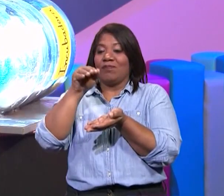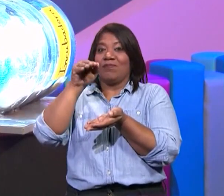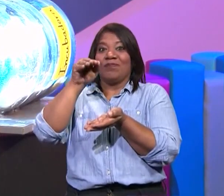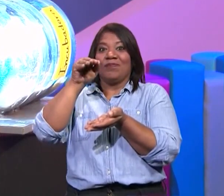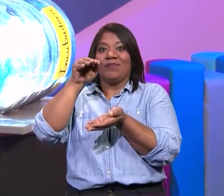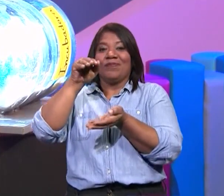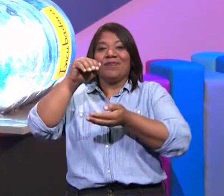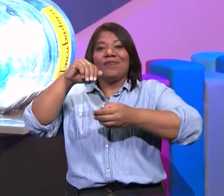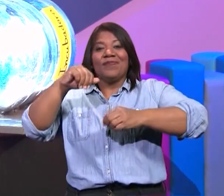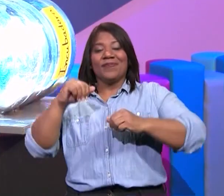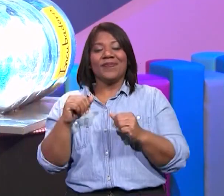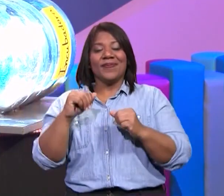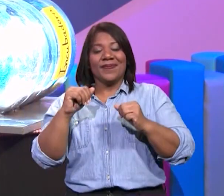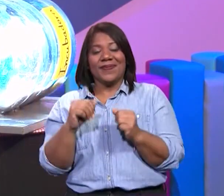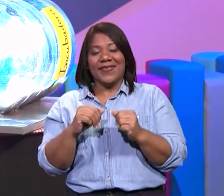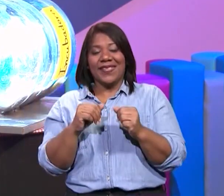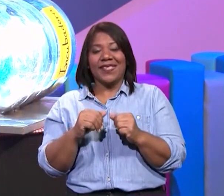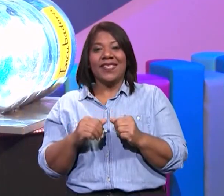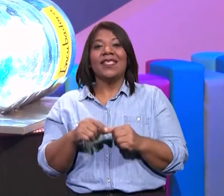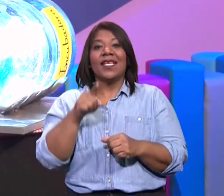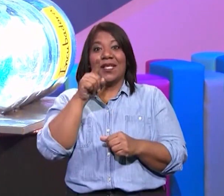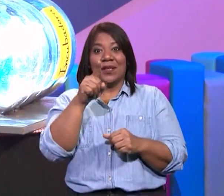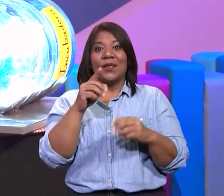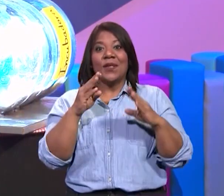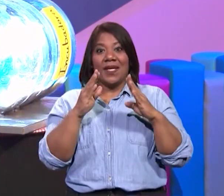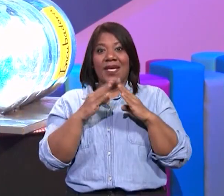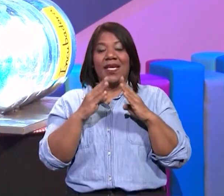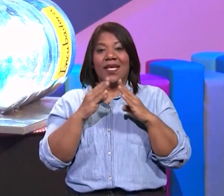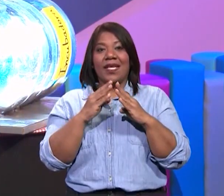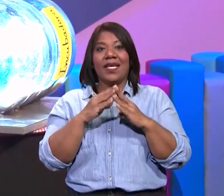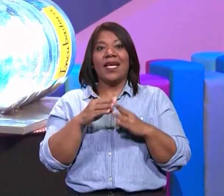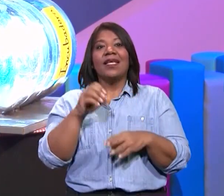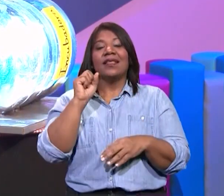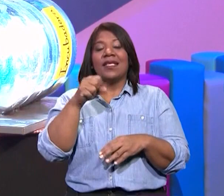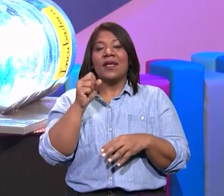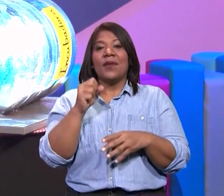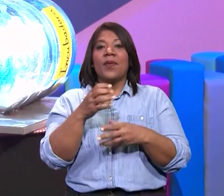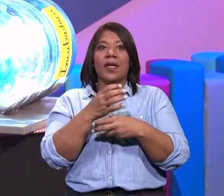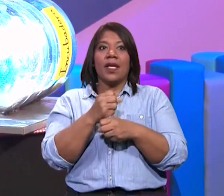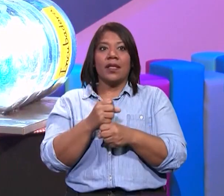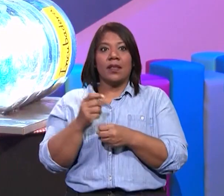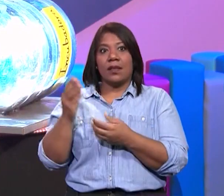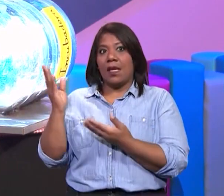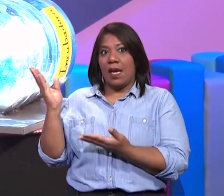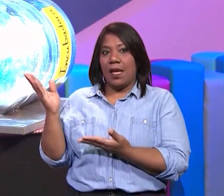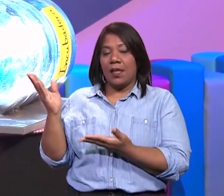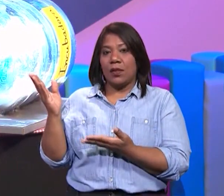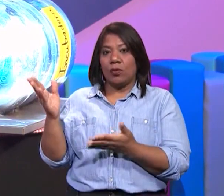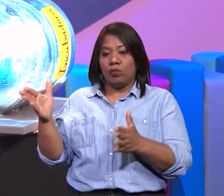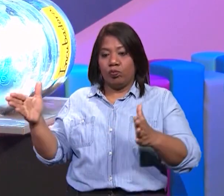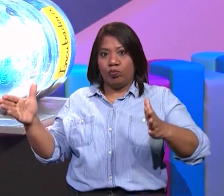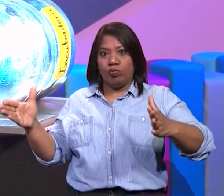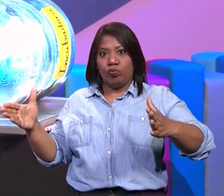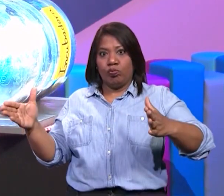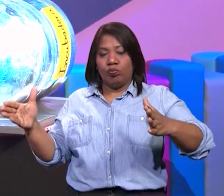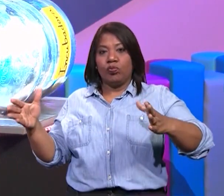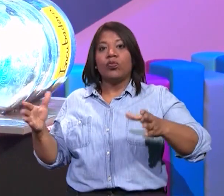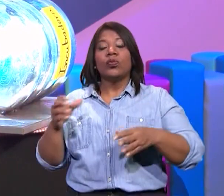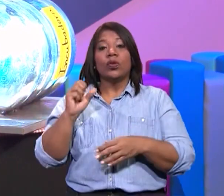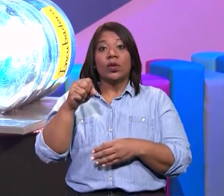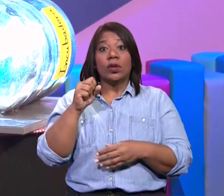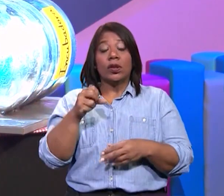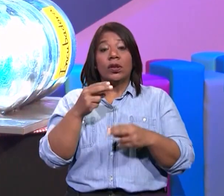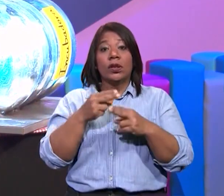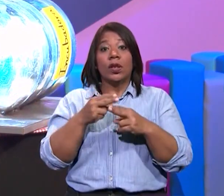casa podemos realizar una actividad muy práctica. Esto que tenemos aquí es una